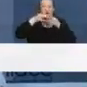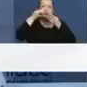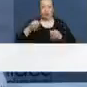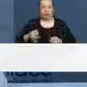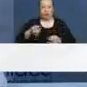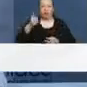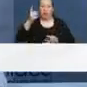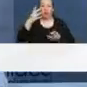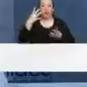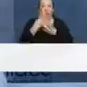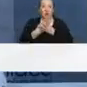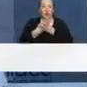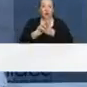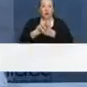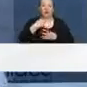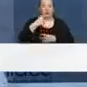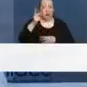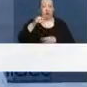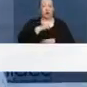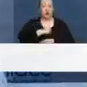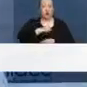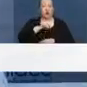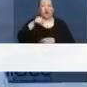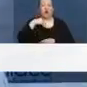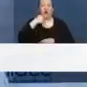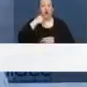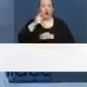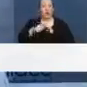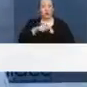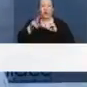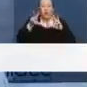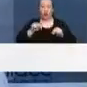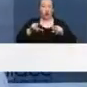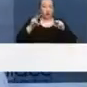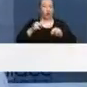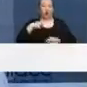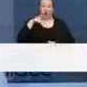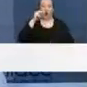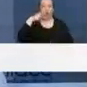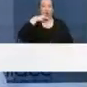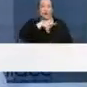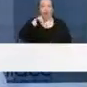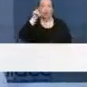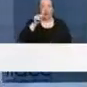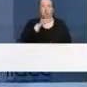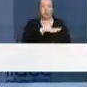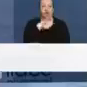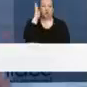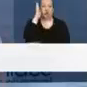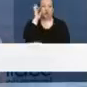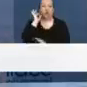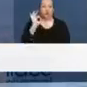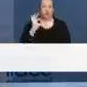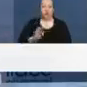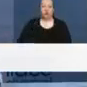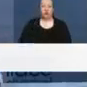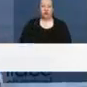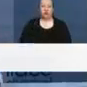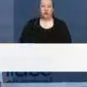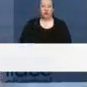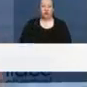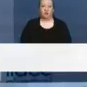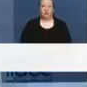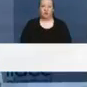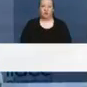si no lo amenazaron que unimos con juicio penal no todo no mentiré y mírenlo en la casa todavía espera lo dijese apelación